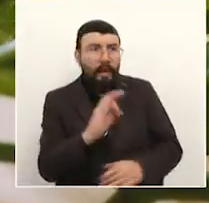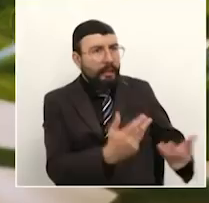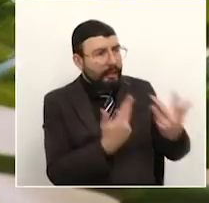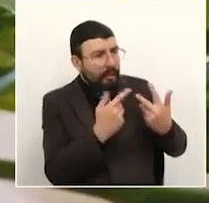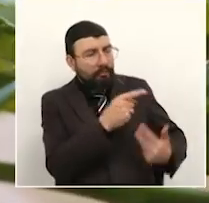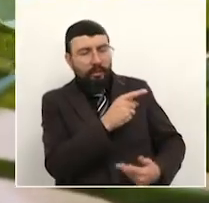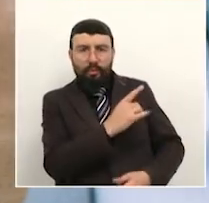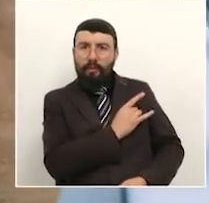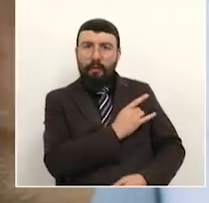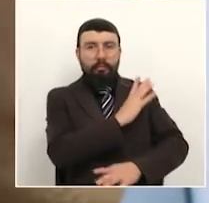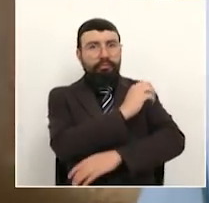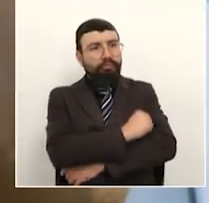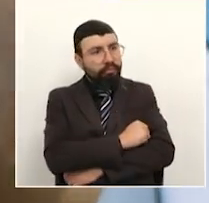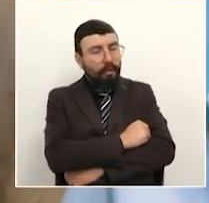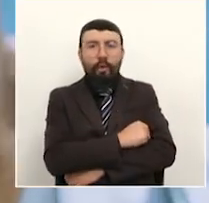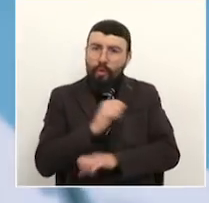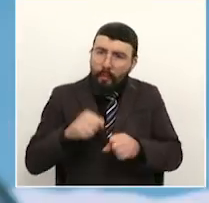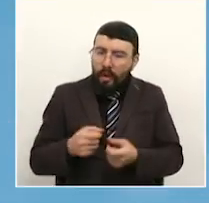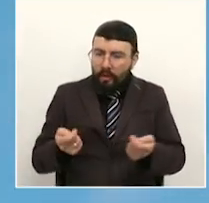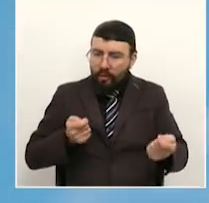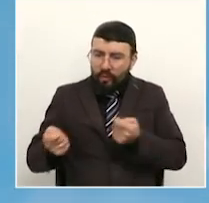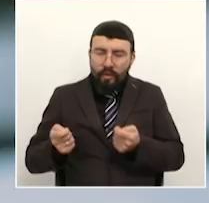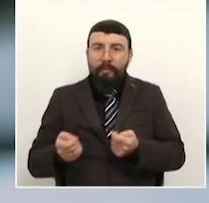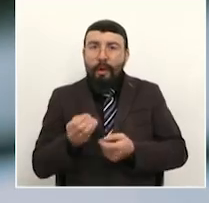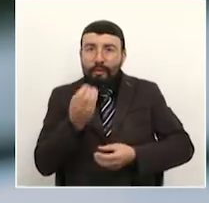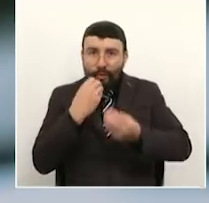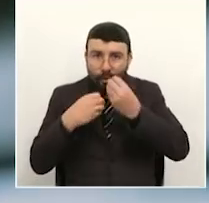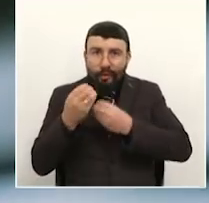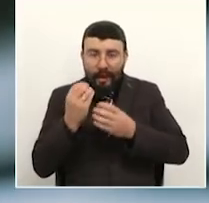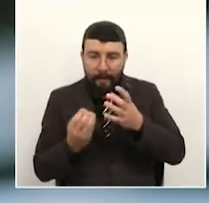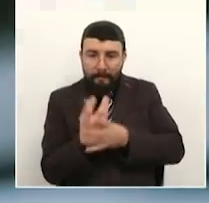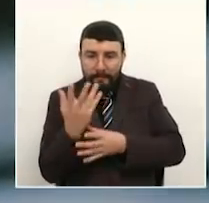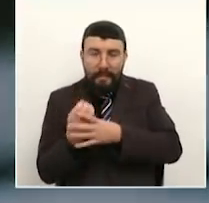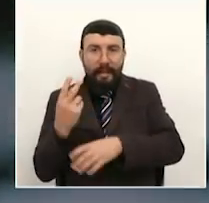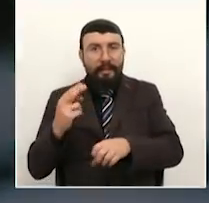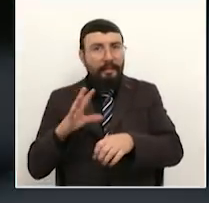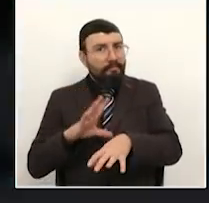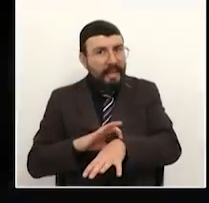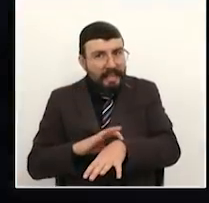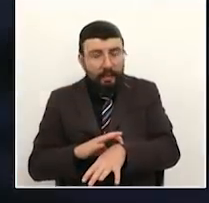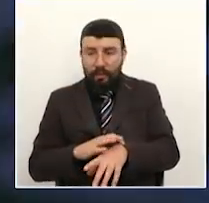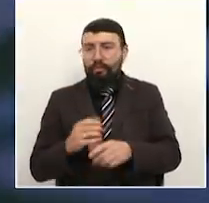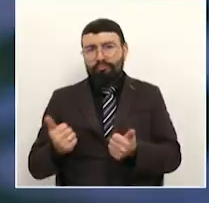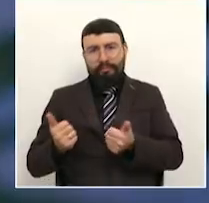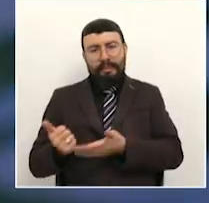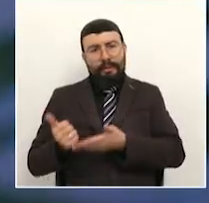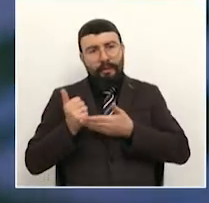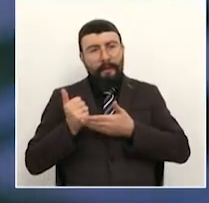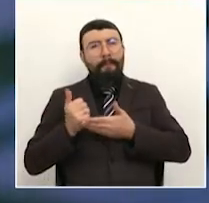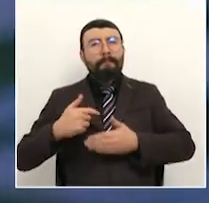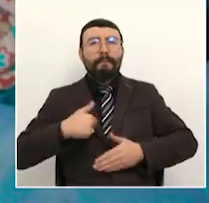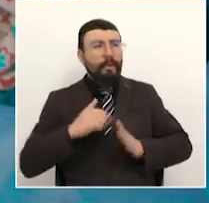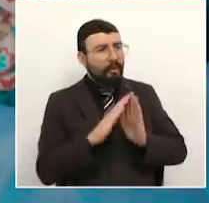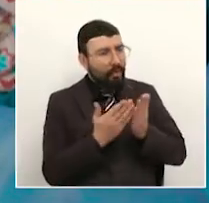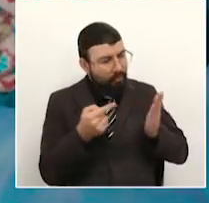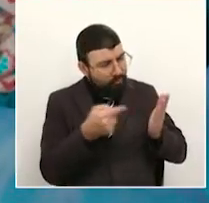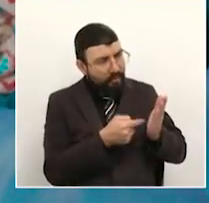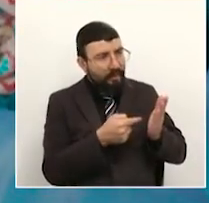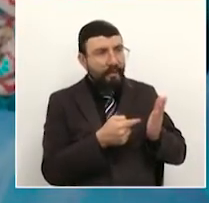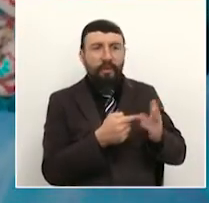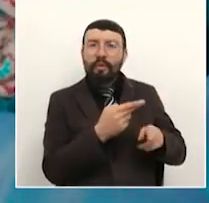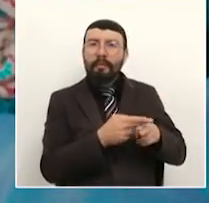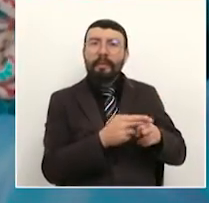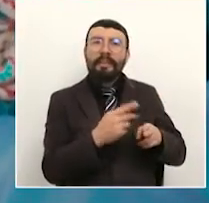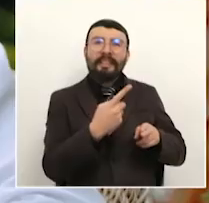que podía manejar tanto con la fitoterapia que es un el uso de las plantas medicinales escribí un libro que llama a las 100